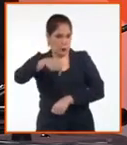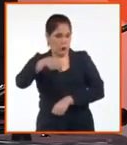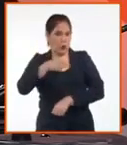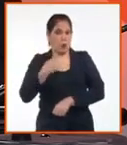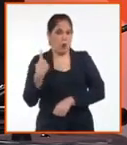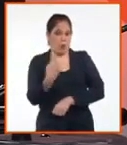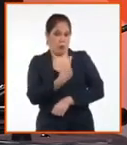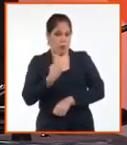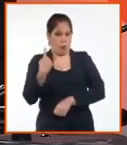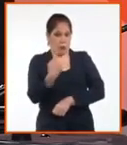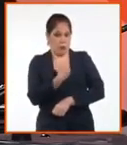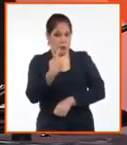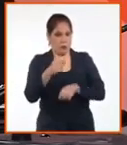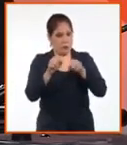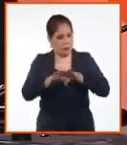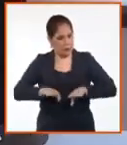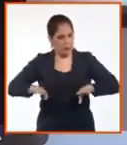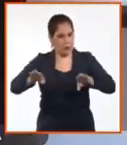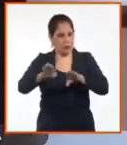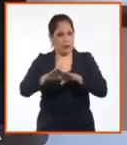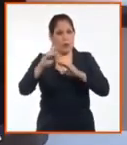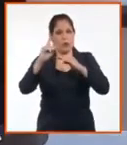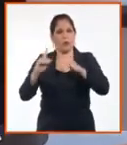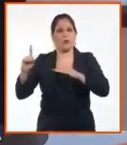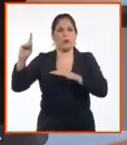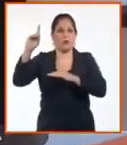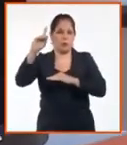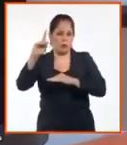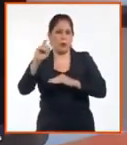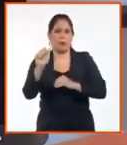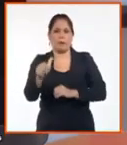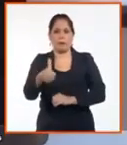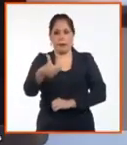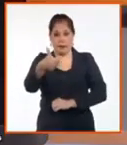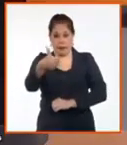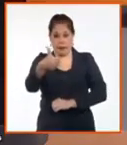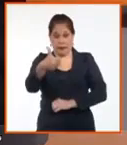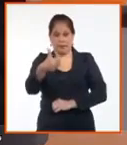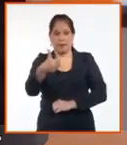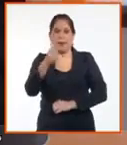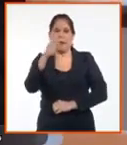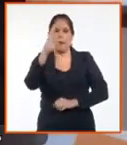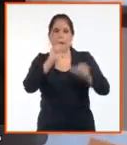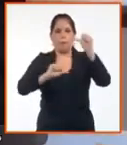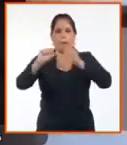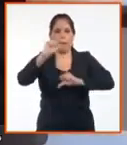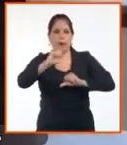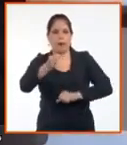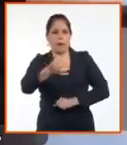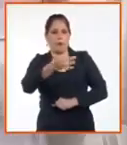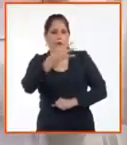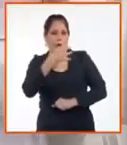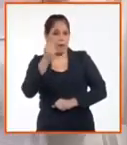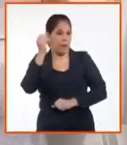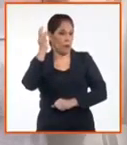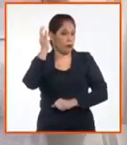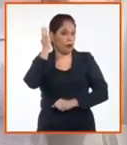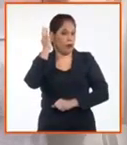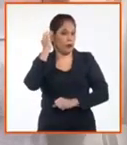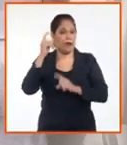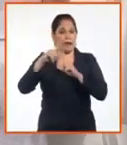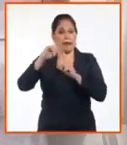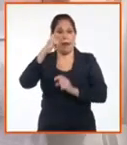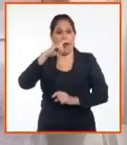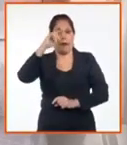nuestro espacio de lectores ciencia de eduardo martínez díaz presidente de bio pharma la master tania urquiza